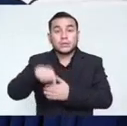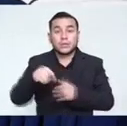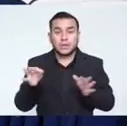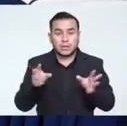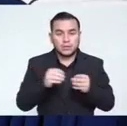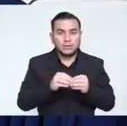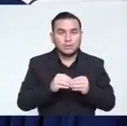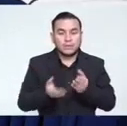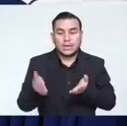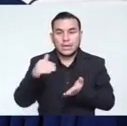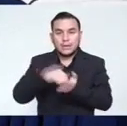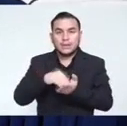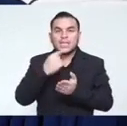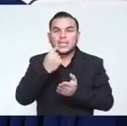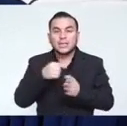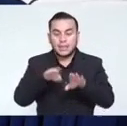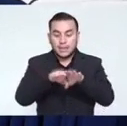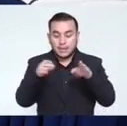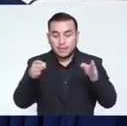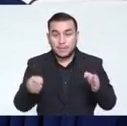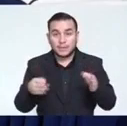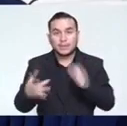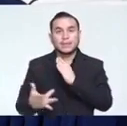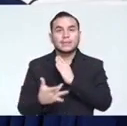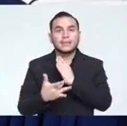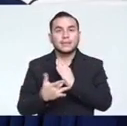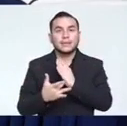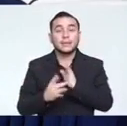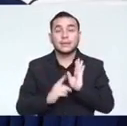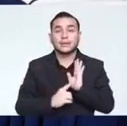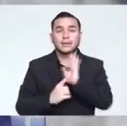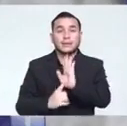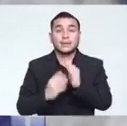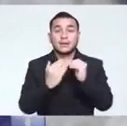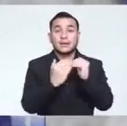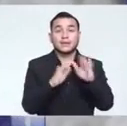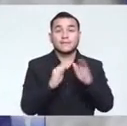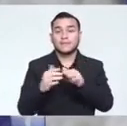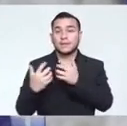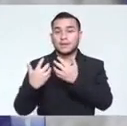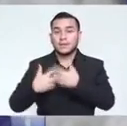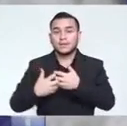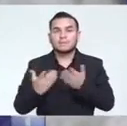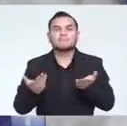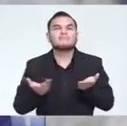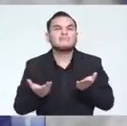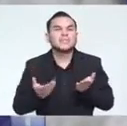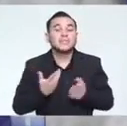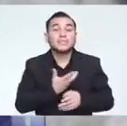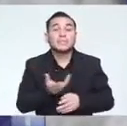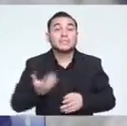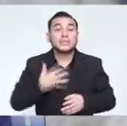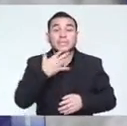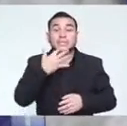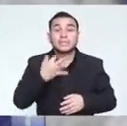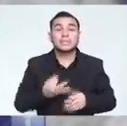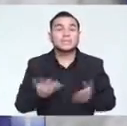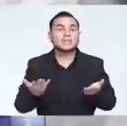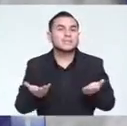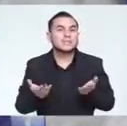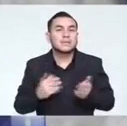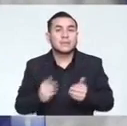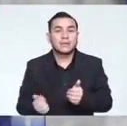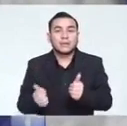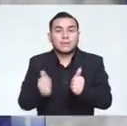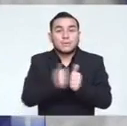mesa técnica, en donde están los empresarios y representantes de algunas gremiales que están ahí, que son con ellos, junto con ellos es que se